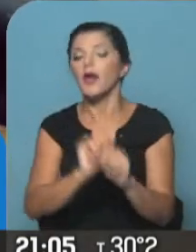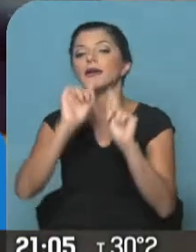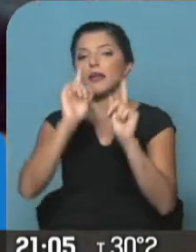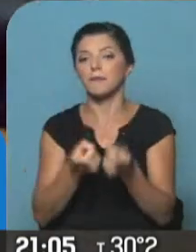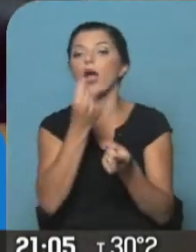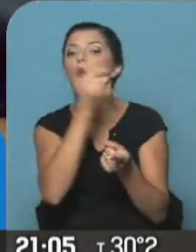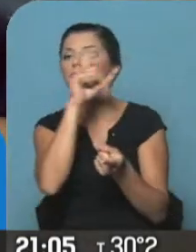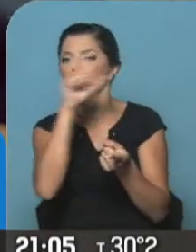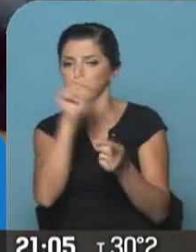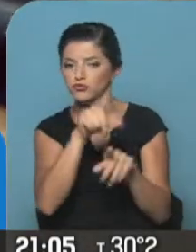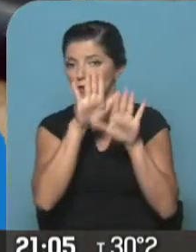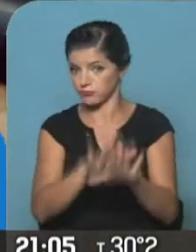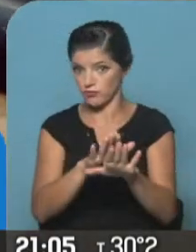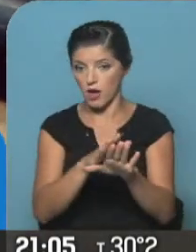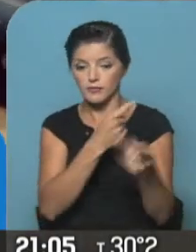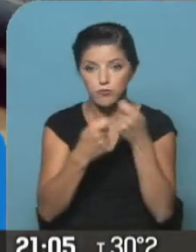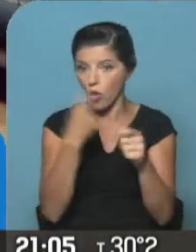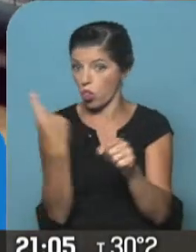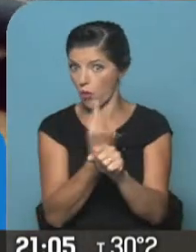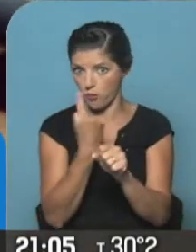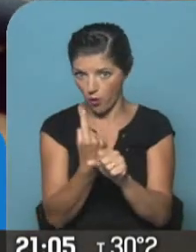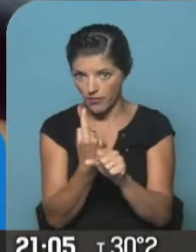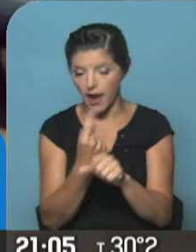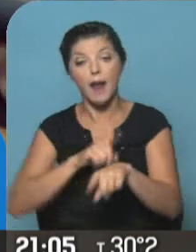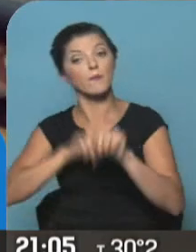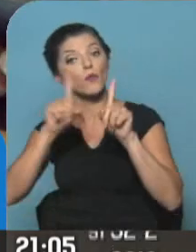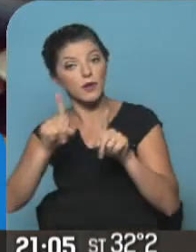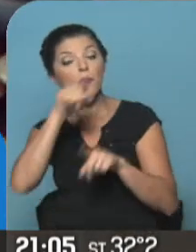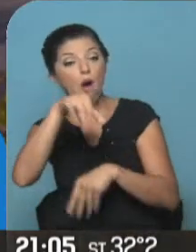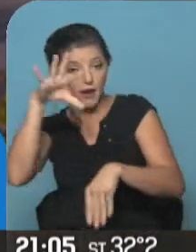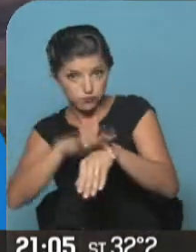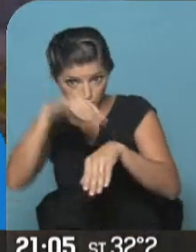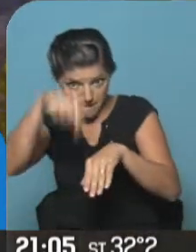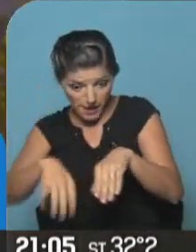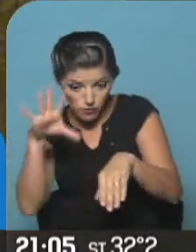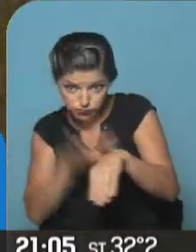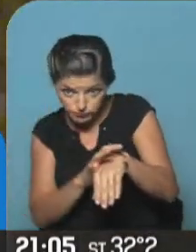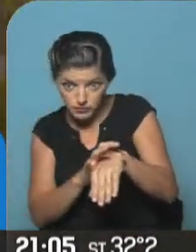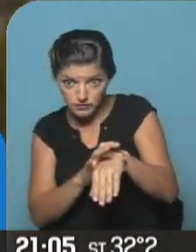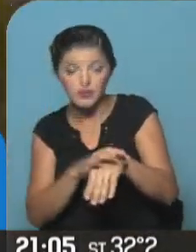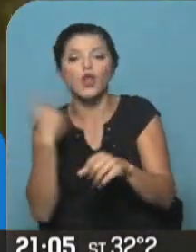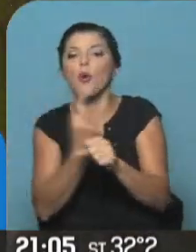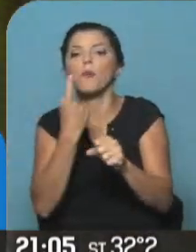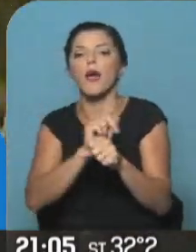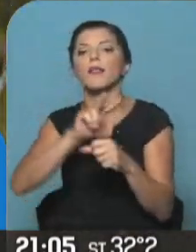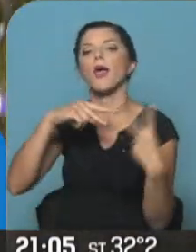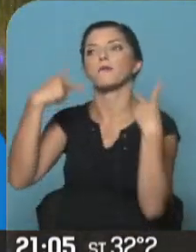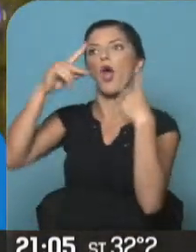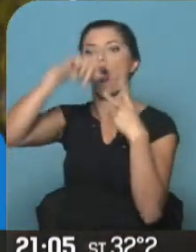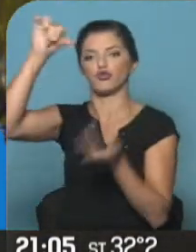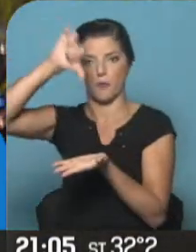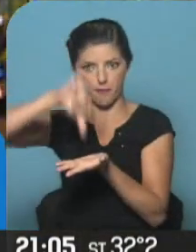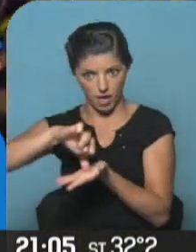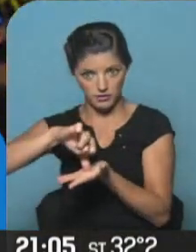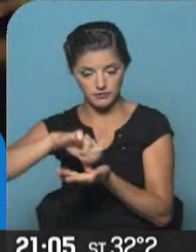de fondos. También mantiene la tobillera electrónica y la prohibición de salir del país. Además, el juez procesó y embargó